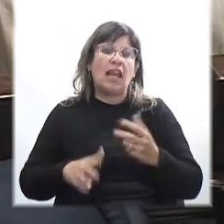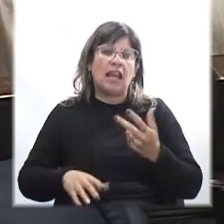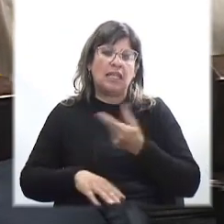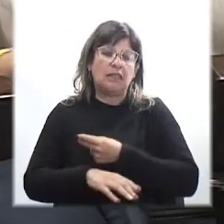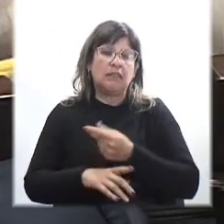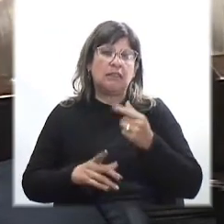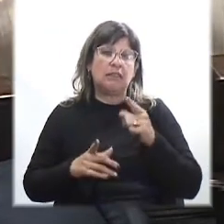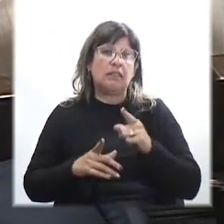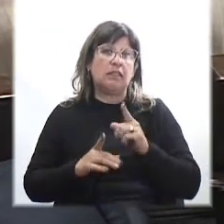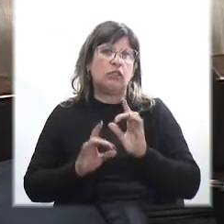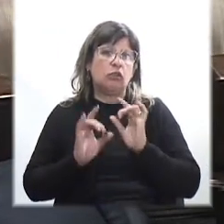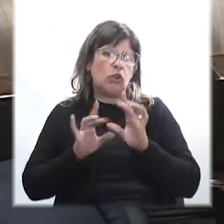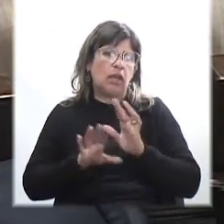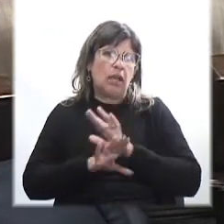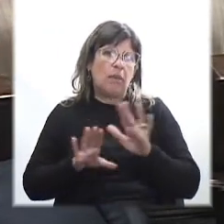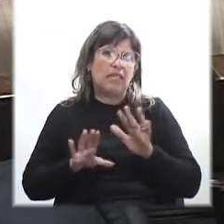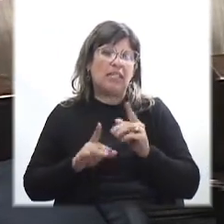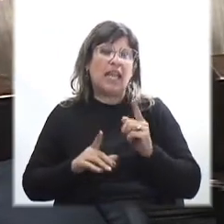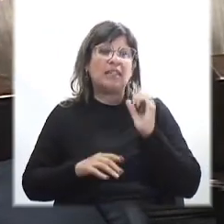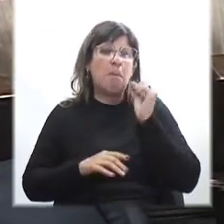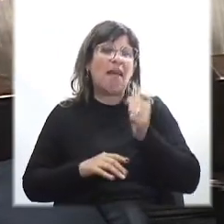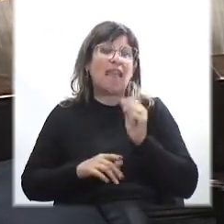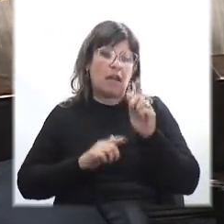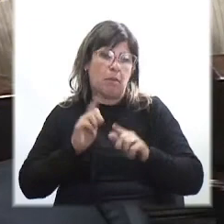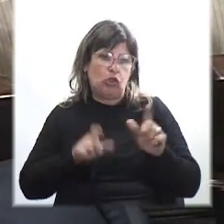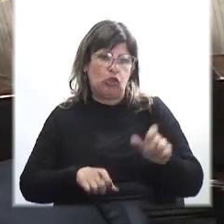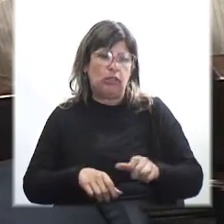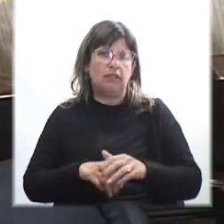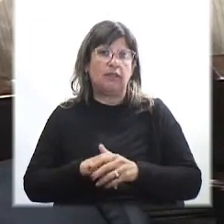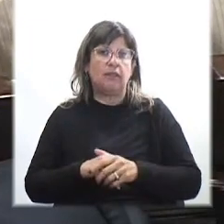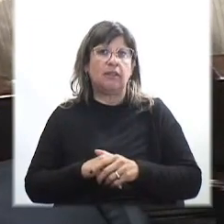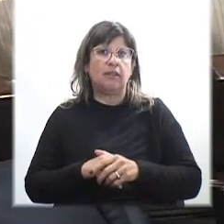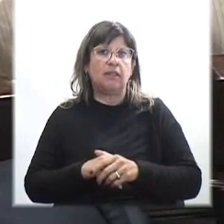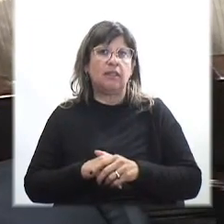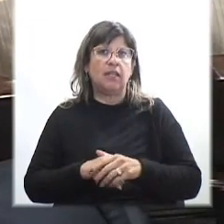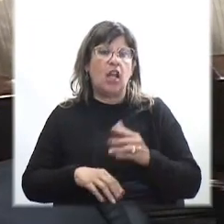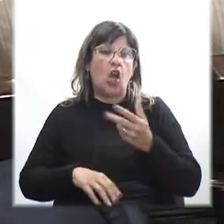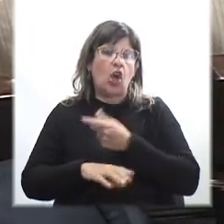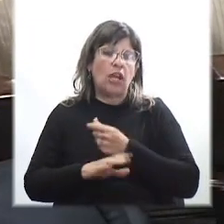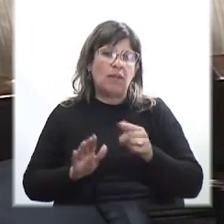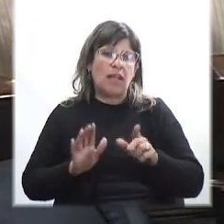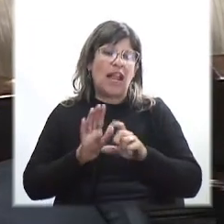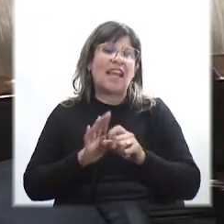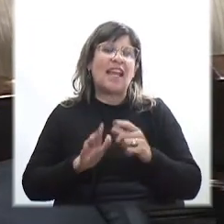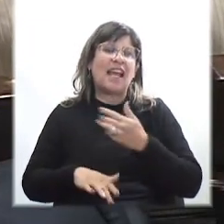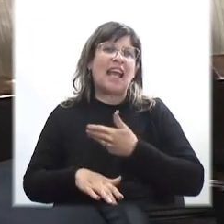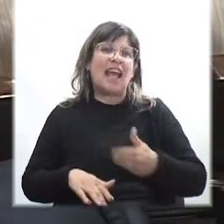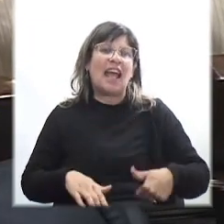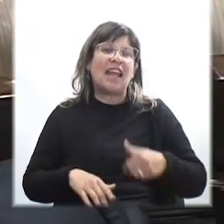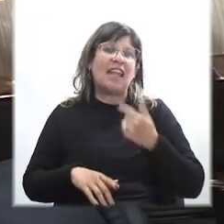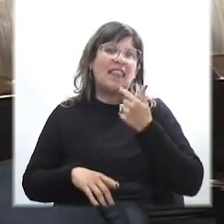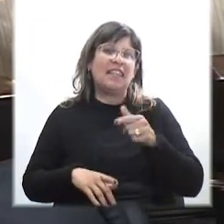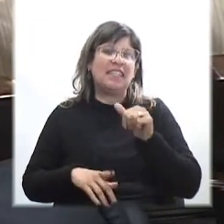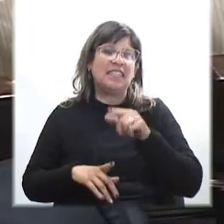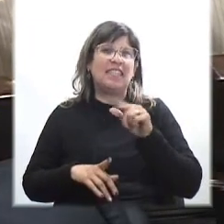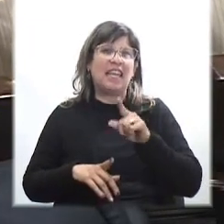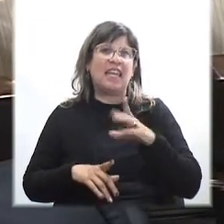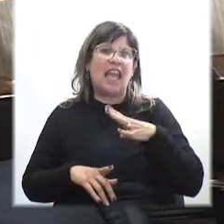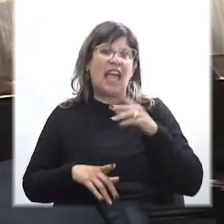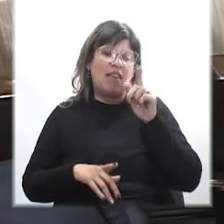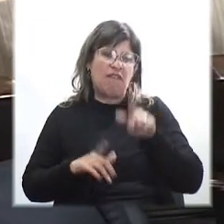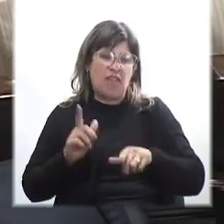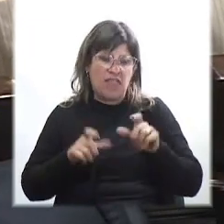consiste lisa y llanamente en matar a las personas. Con la eutanasia legal, el Estado dice que hay vidas eliminables y